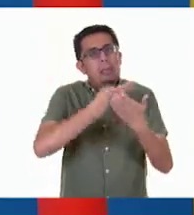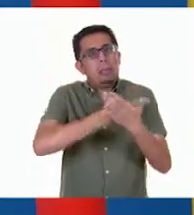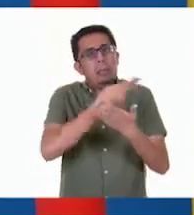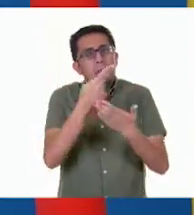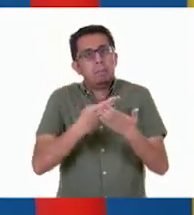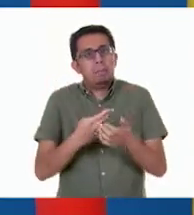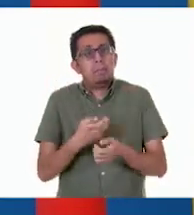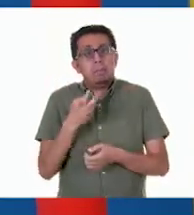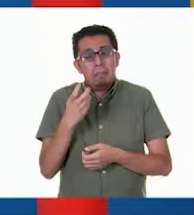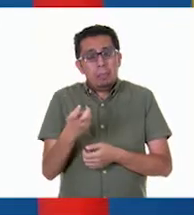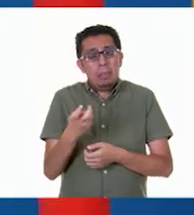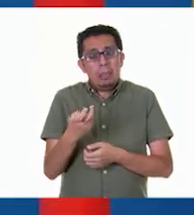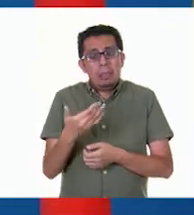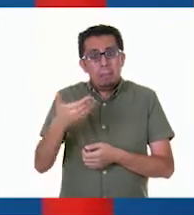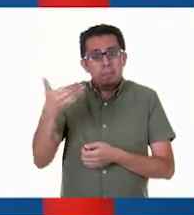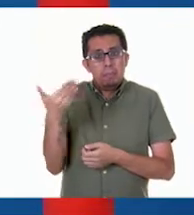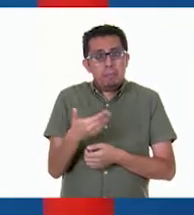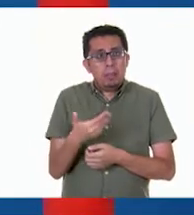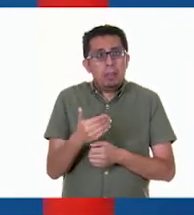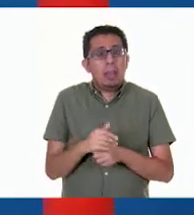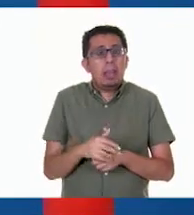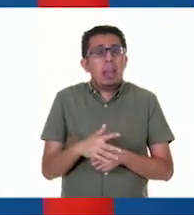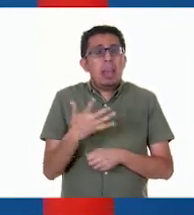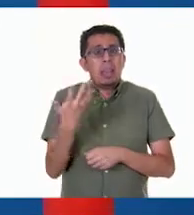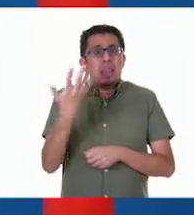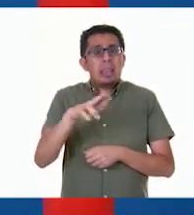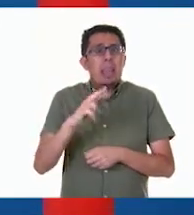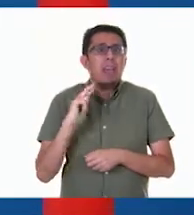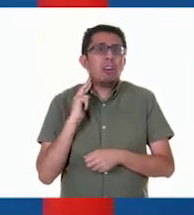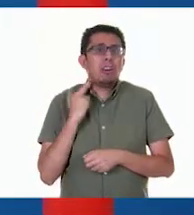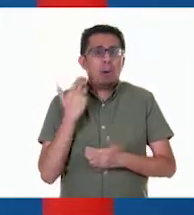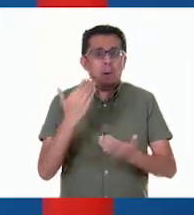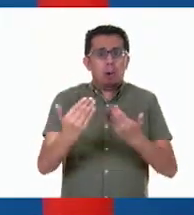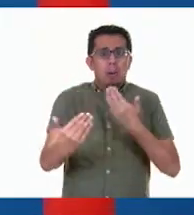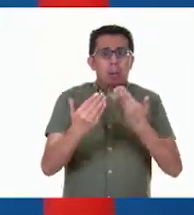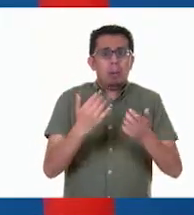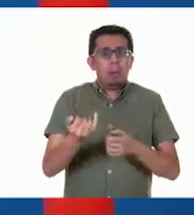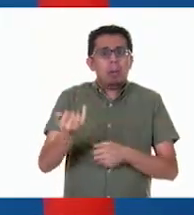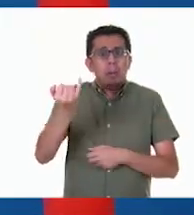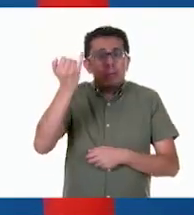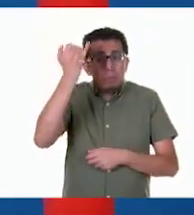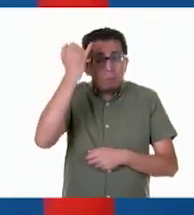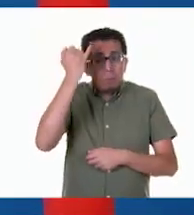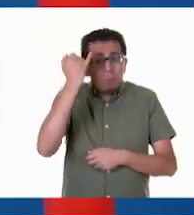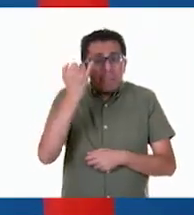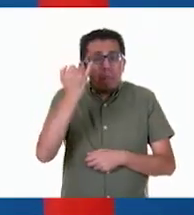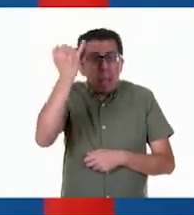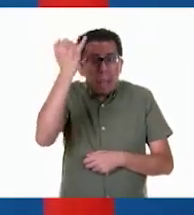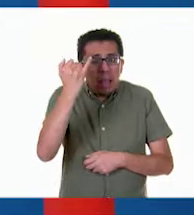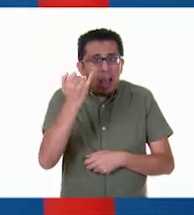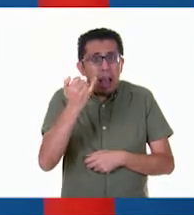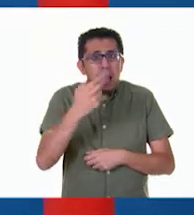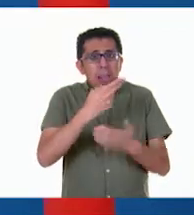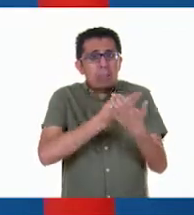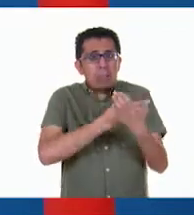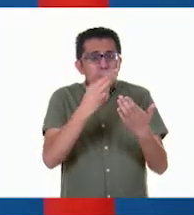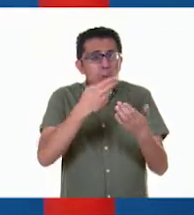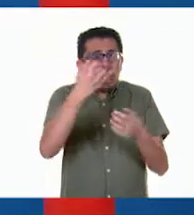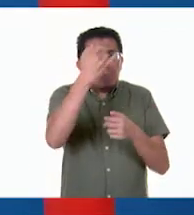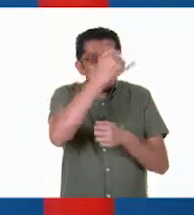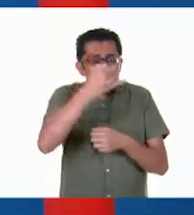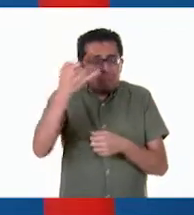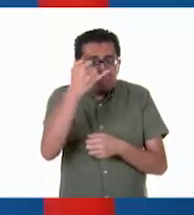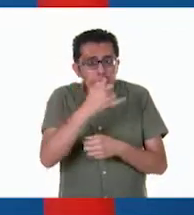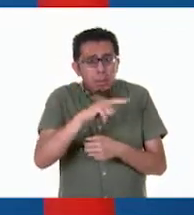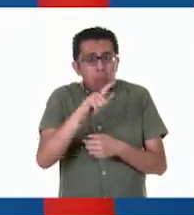piden comparar los pasos de 10 robots. Imagínense cuánto nos tardaremos en hacer 10 gráficas y luego en